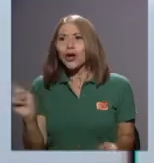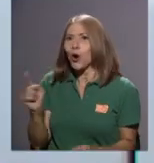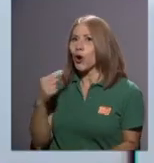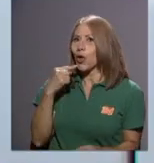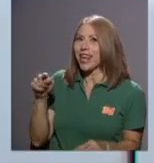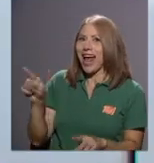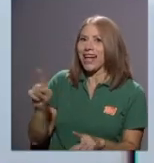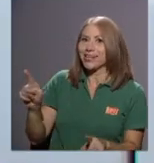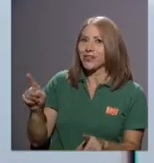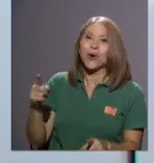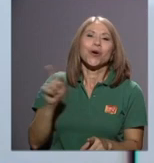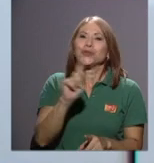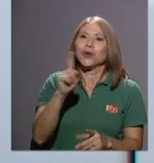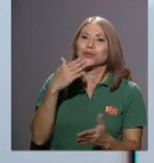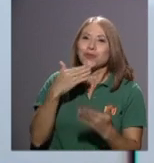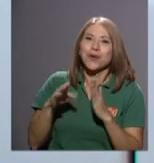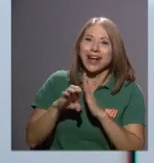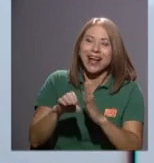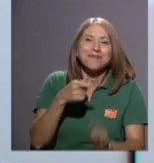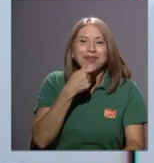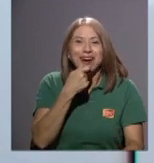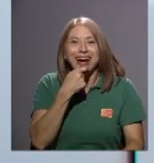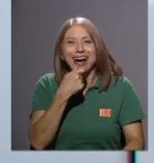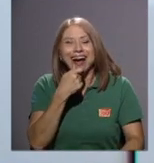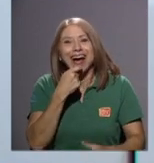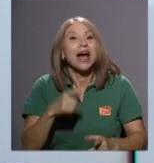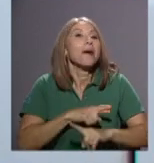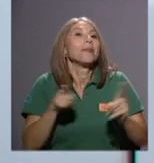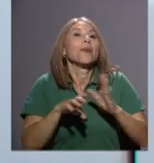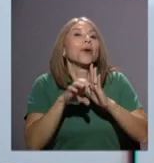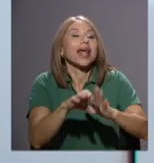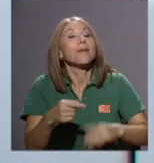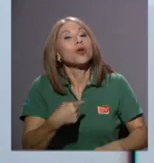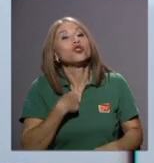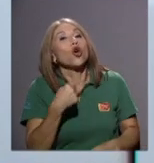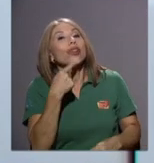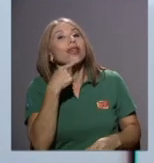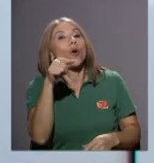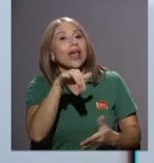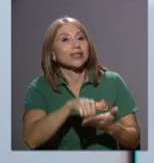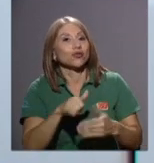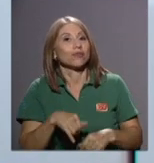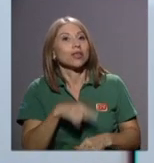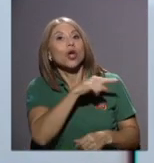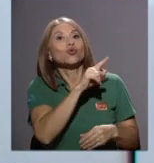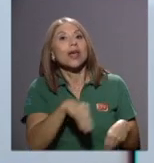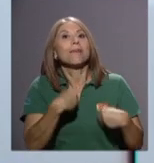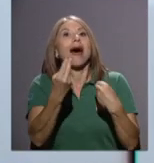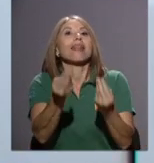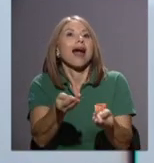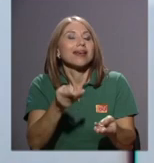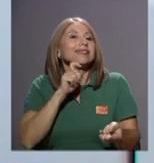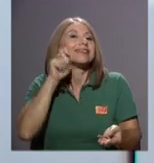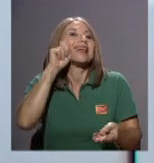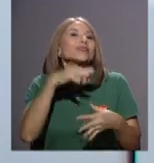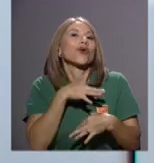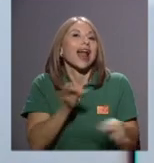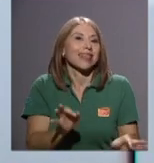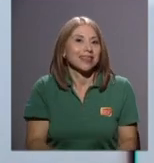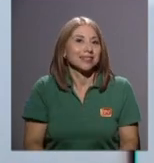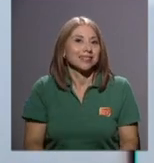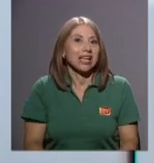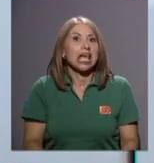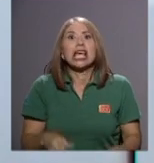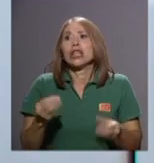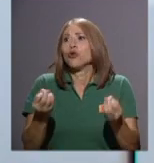pero no soy un buen ejemplo. Bueno. Que se llene de solicitudes. Entonces imagínense usted recibiendo